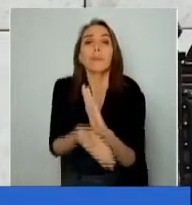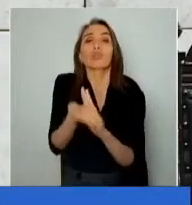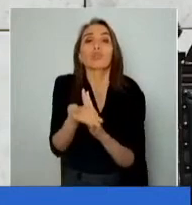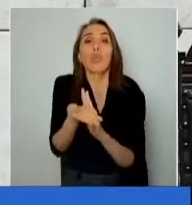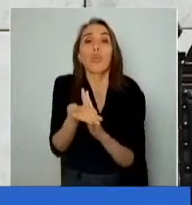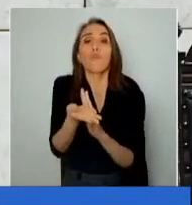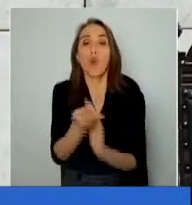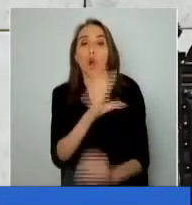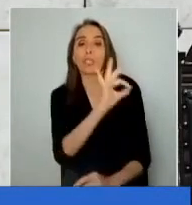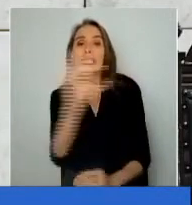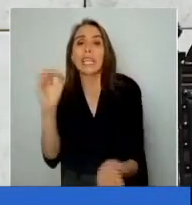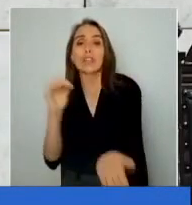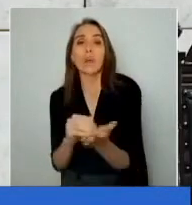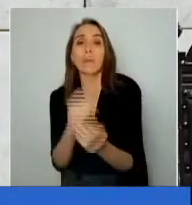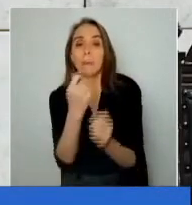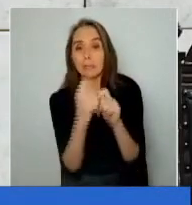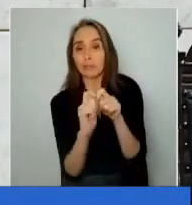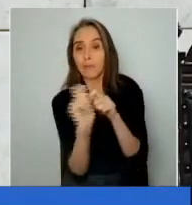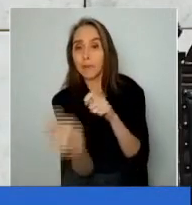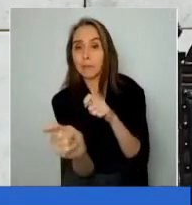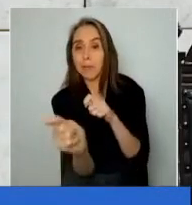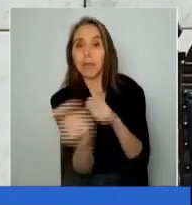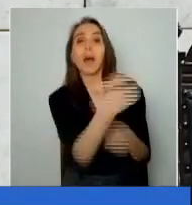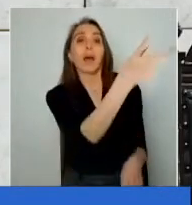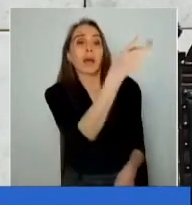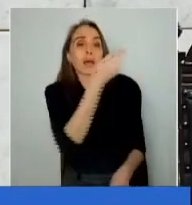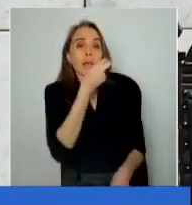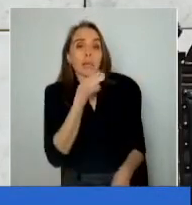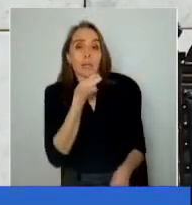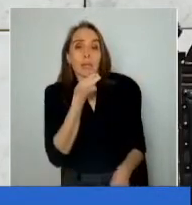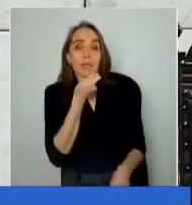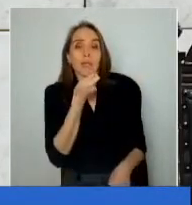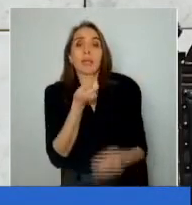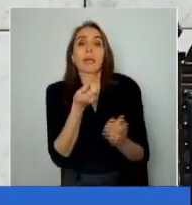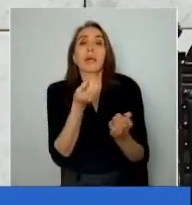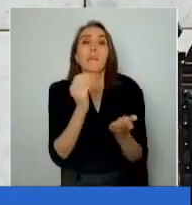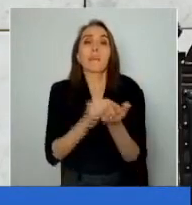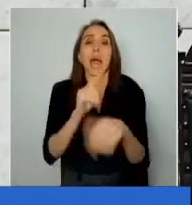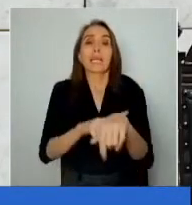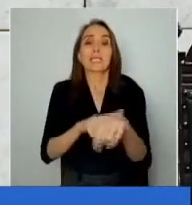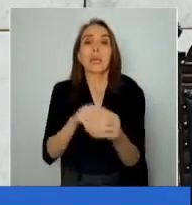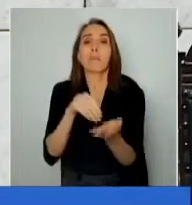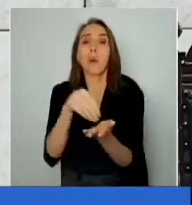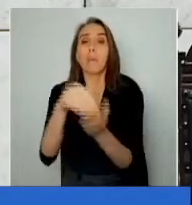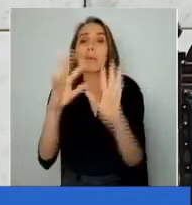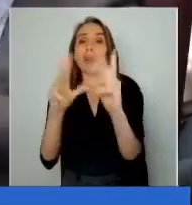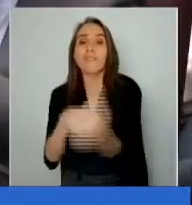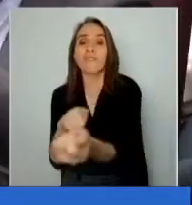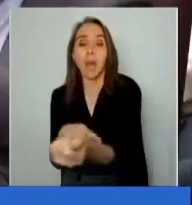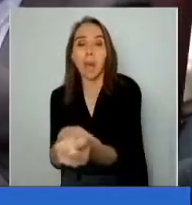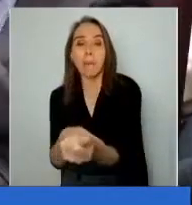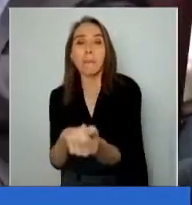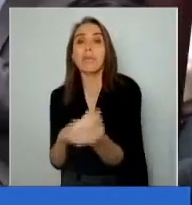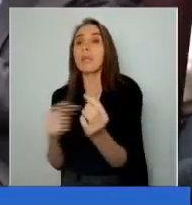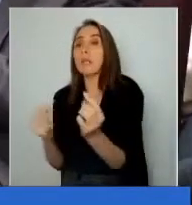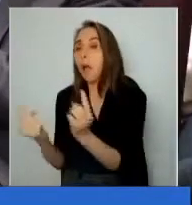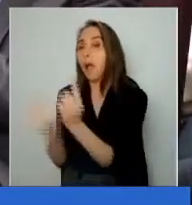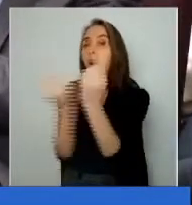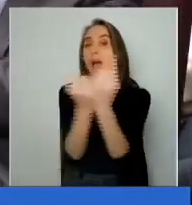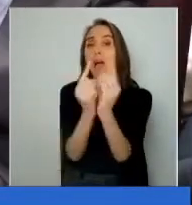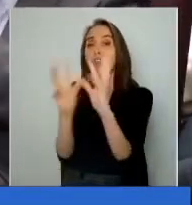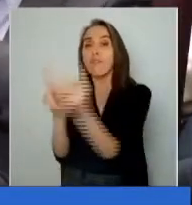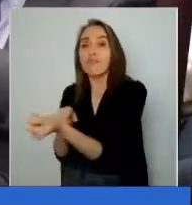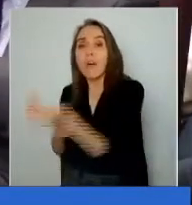que permitirá más tiempo para miles de familias encontrarse con los suyos y tener